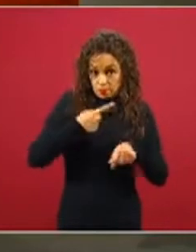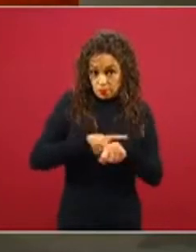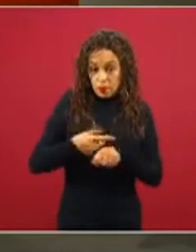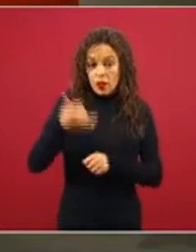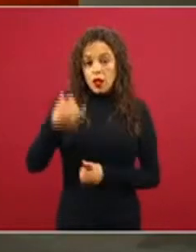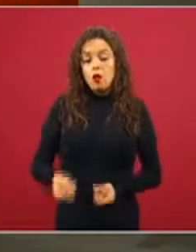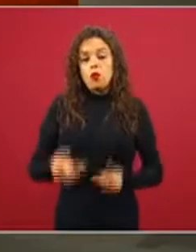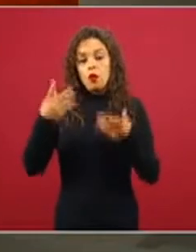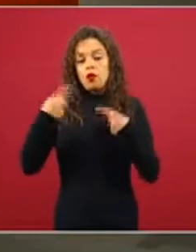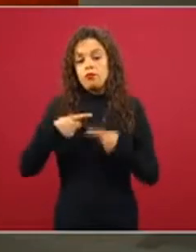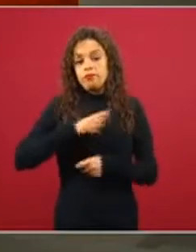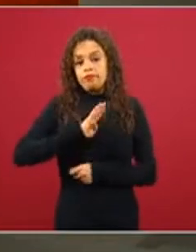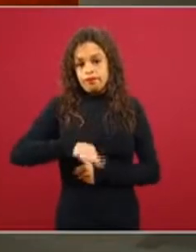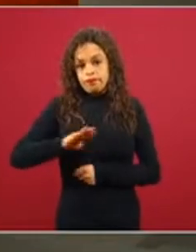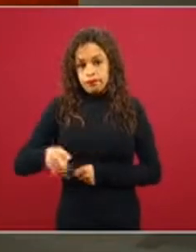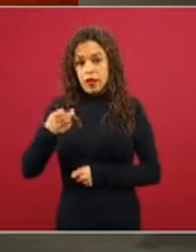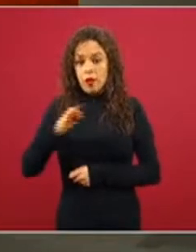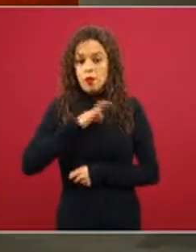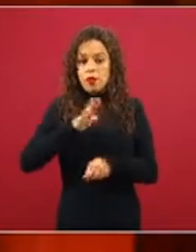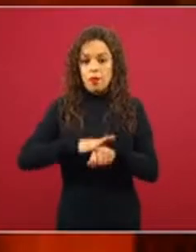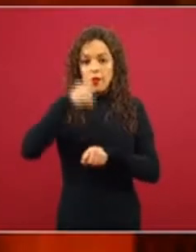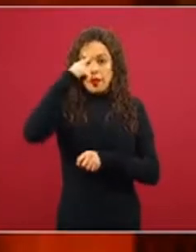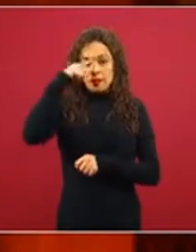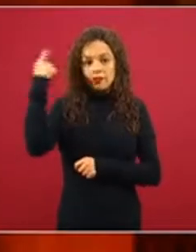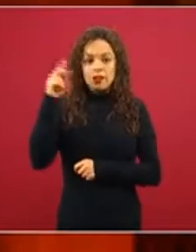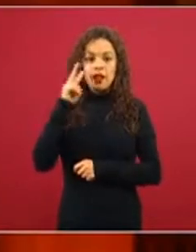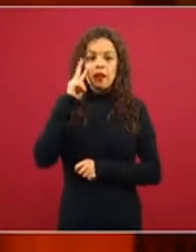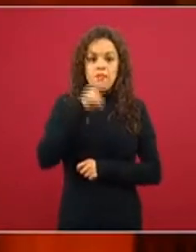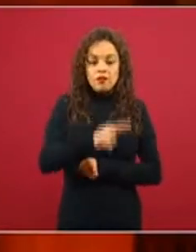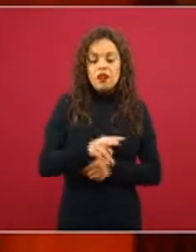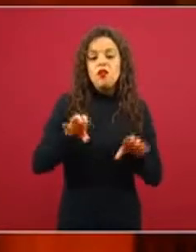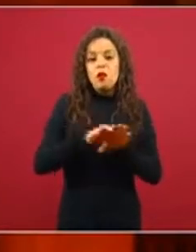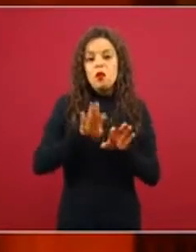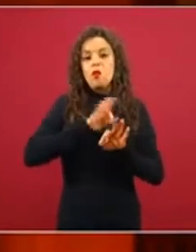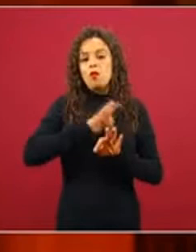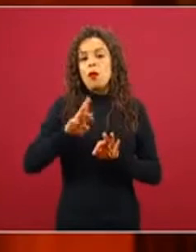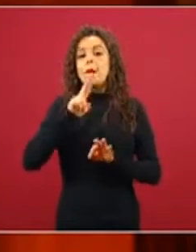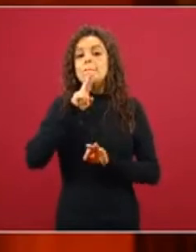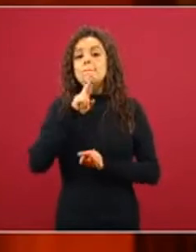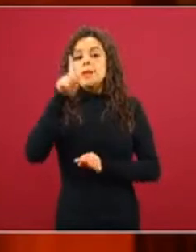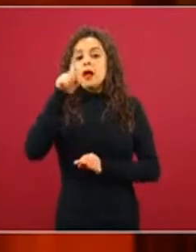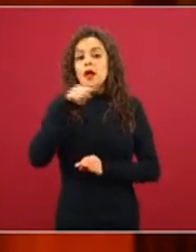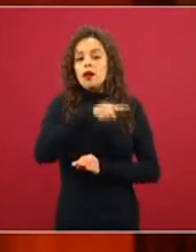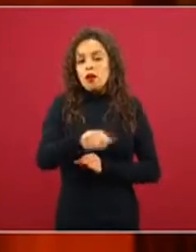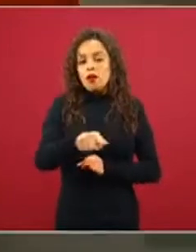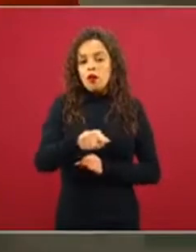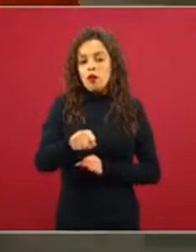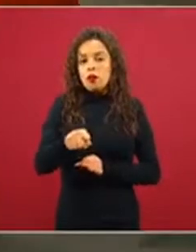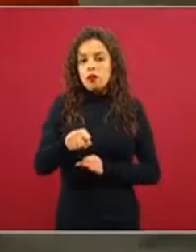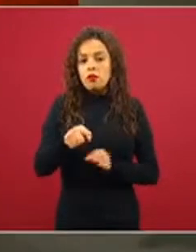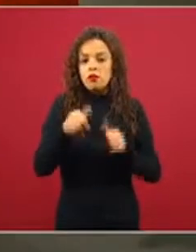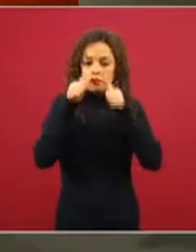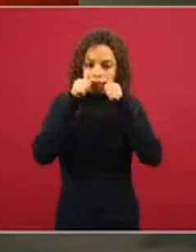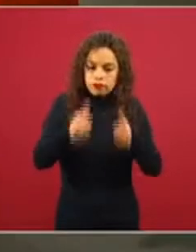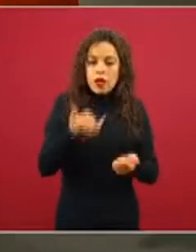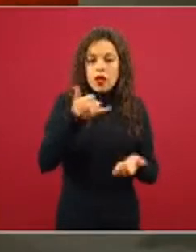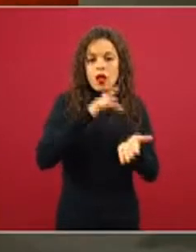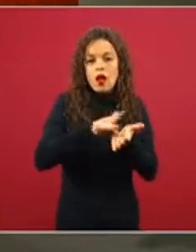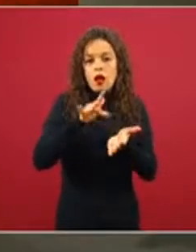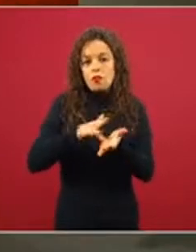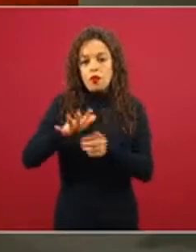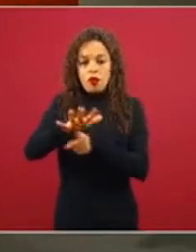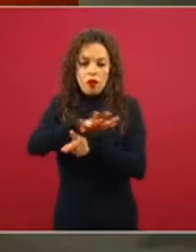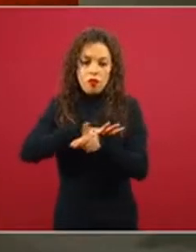conocer determinantes que ayuden, como ya decíamos, a mejorar las intervenciones comunitarias. Pero hay todavía